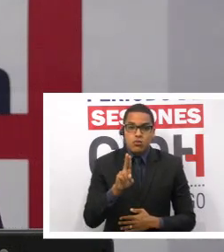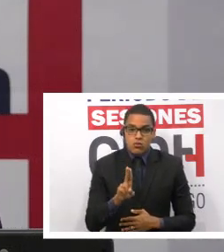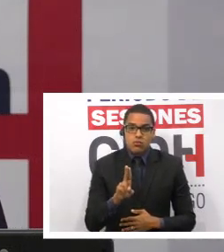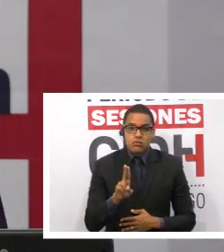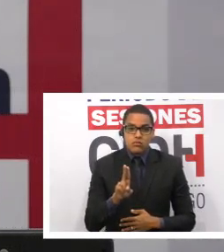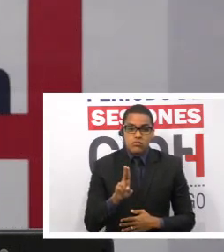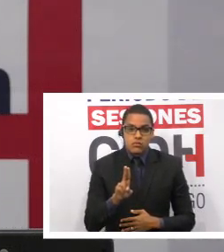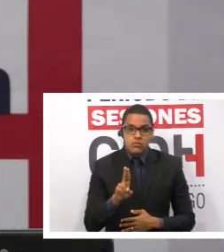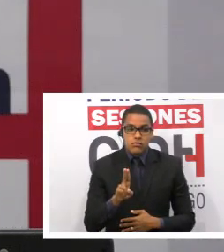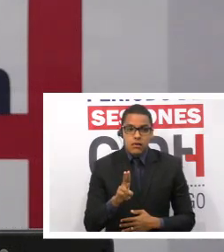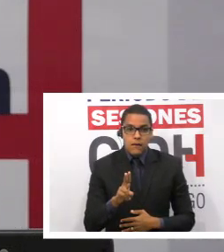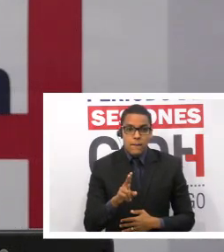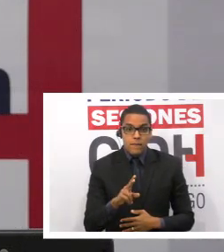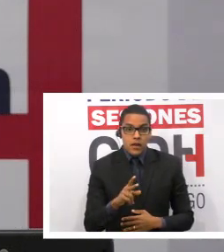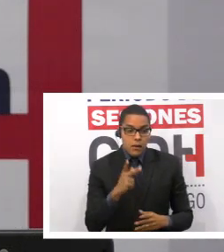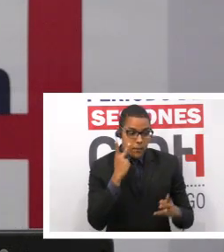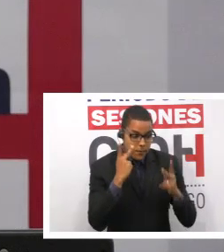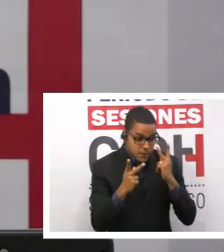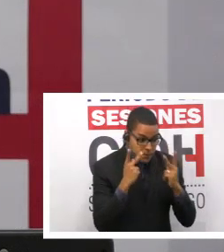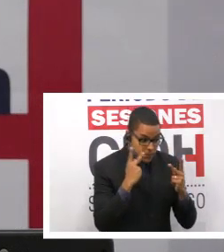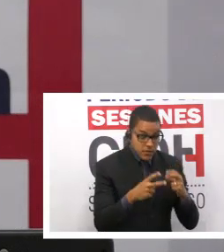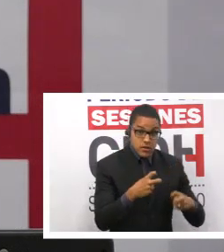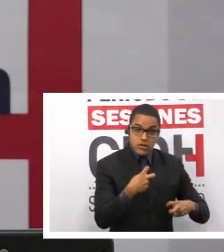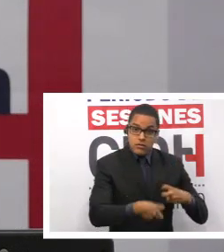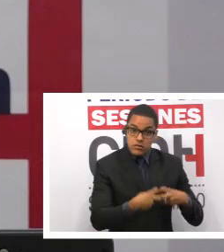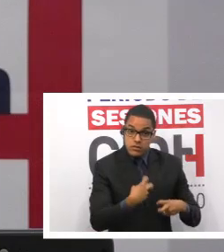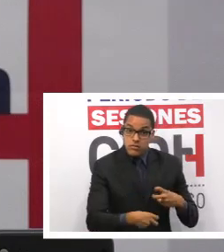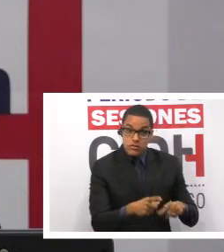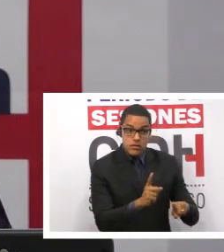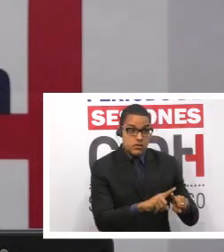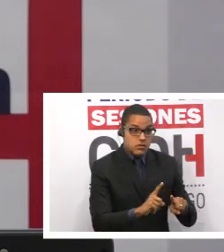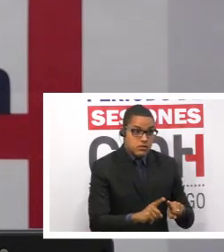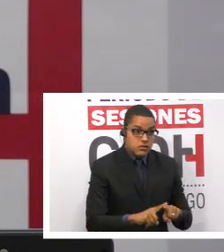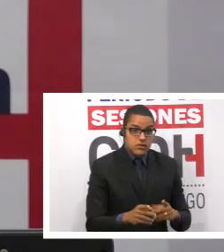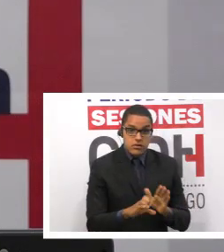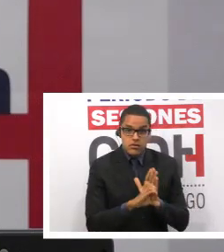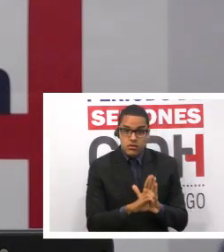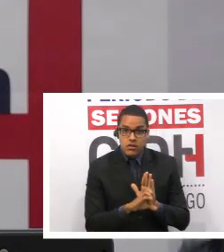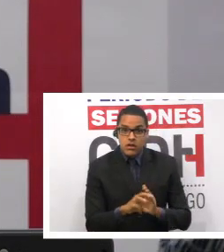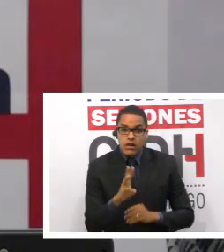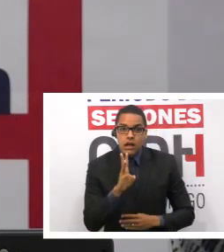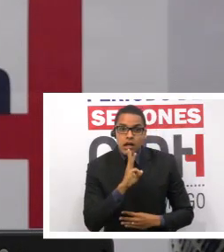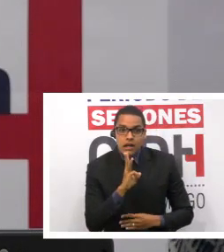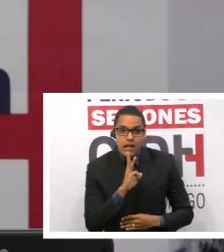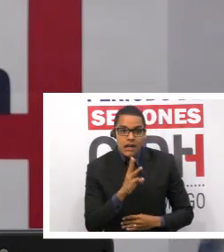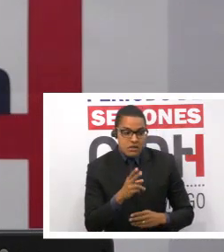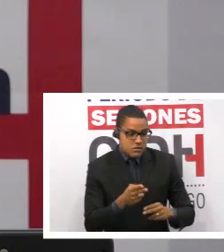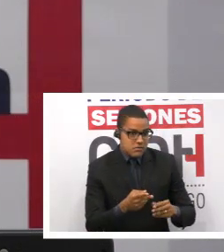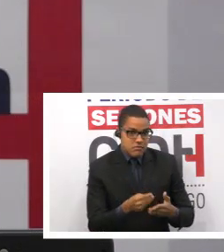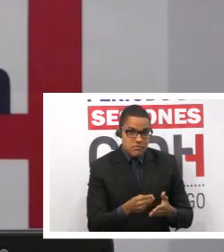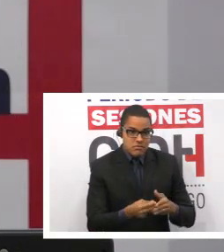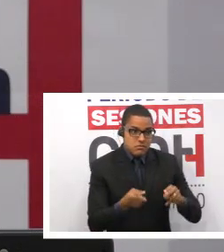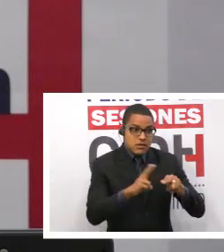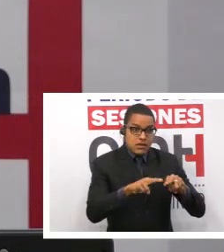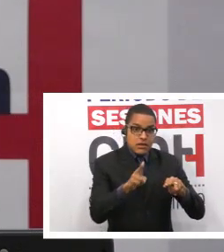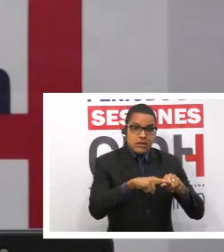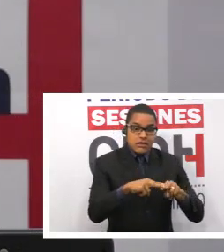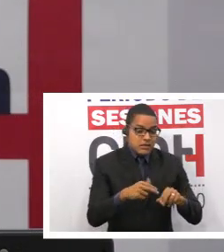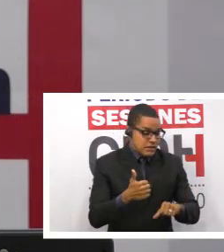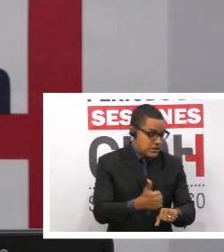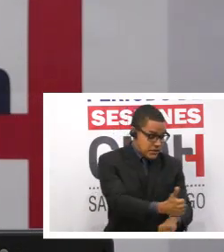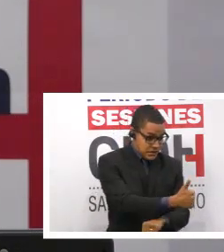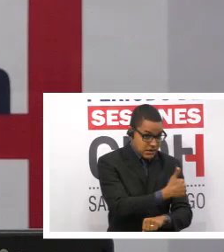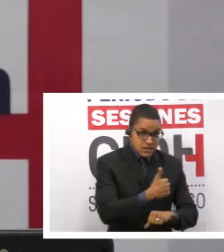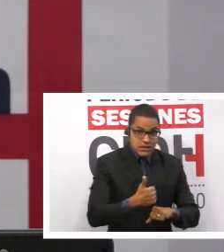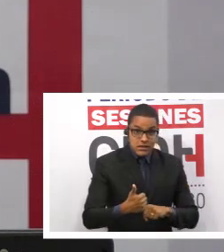incluso collaboration duhalde effects on and what we have the